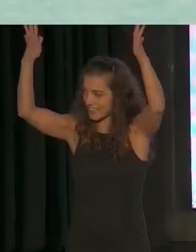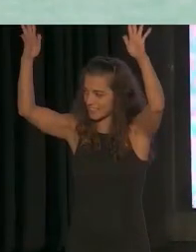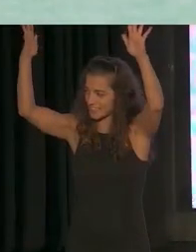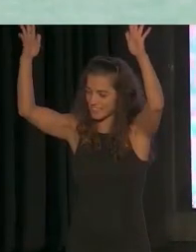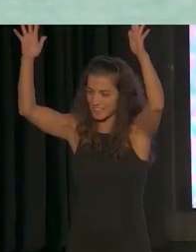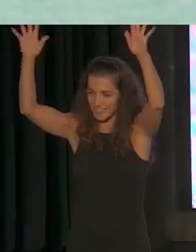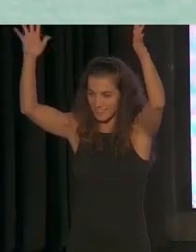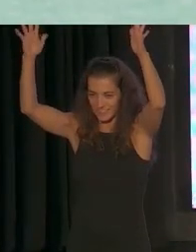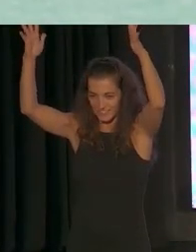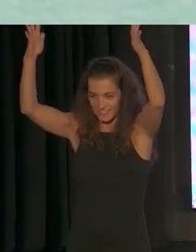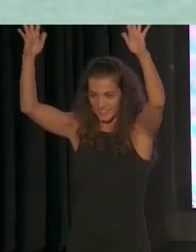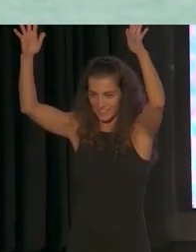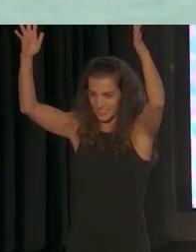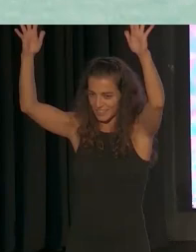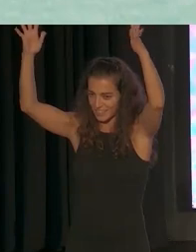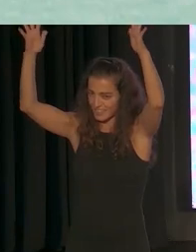k